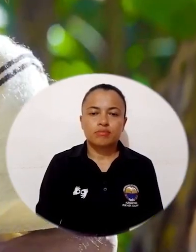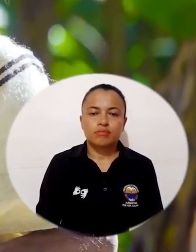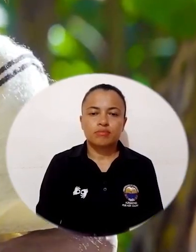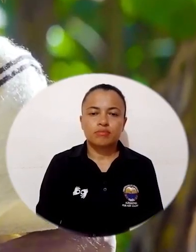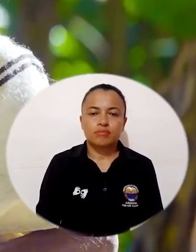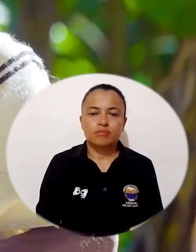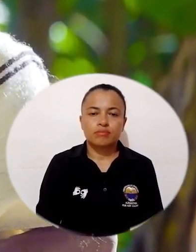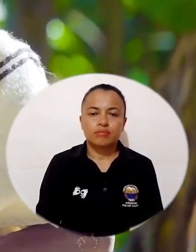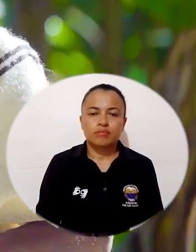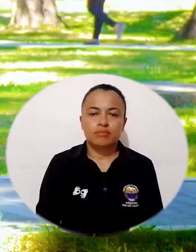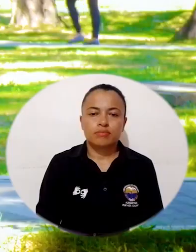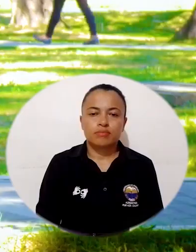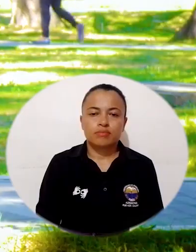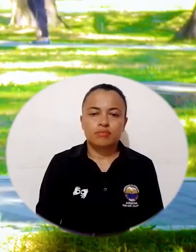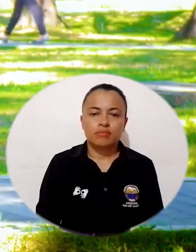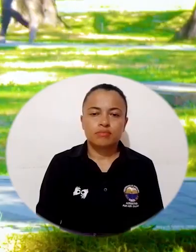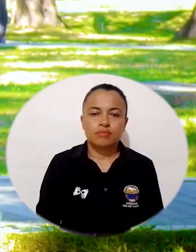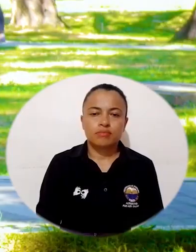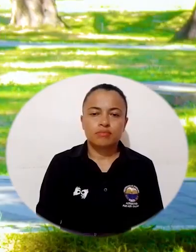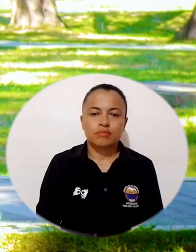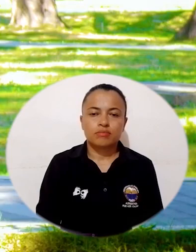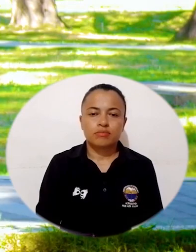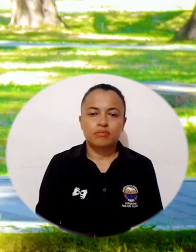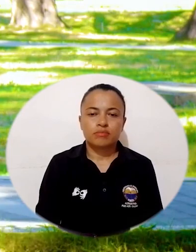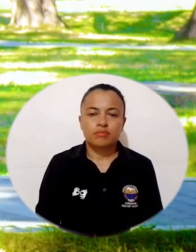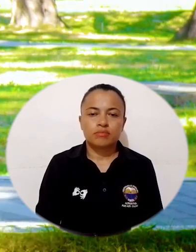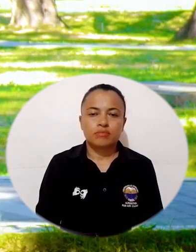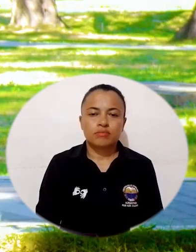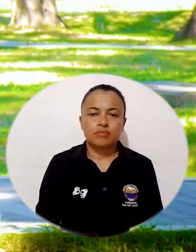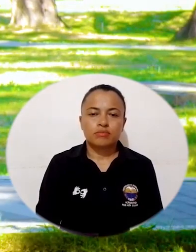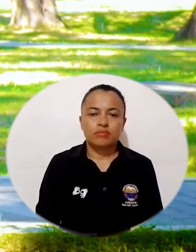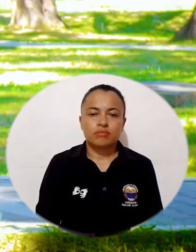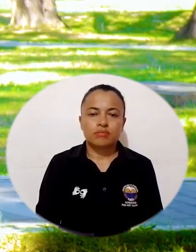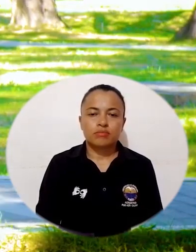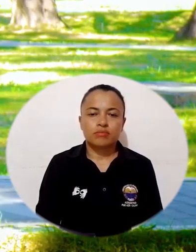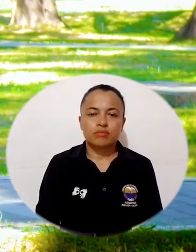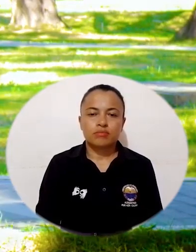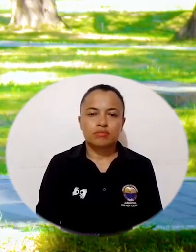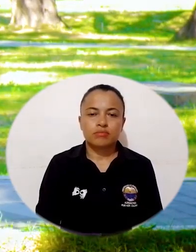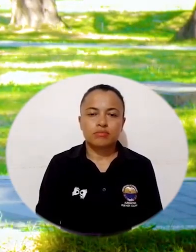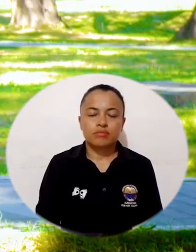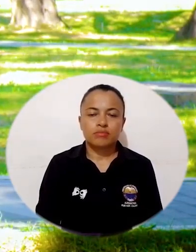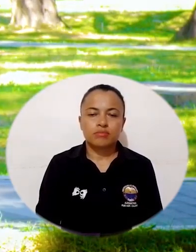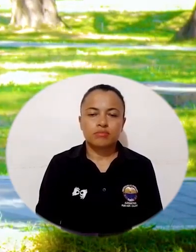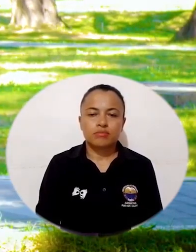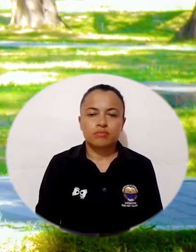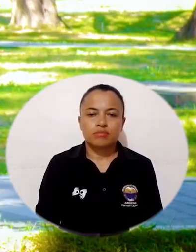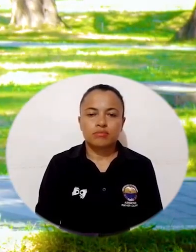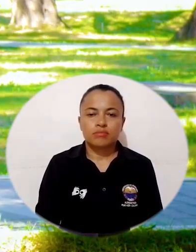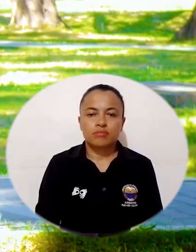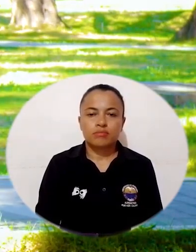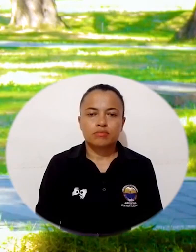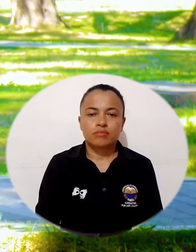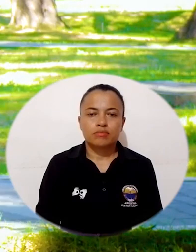definir de qué manera se podía salvaguardar y cuáles son las estrategias para poder lograr una